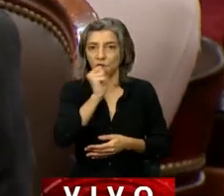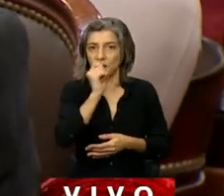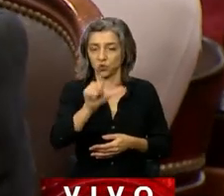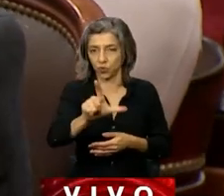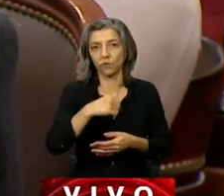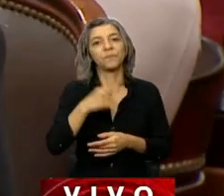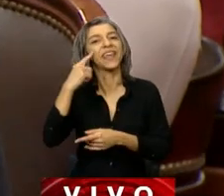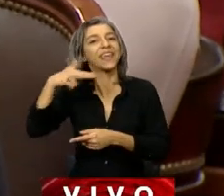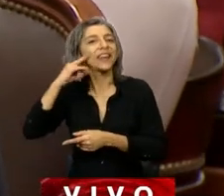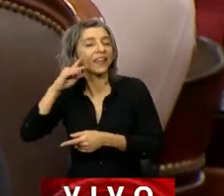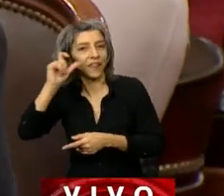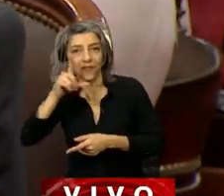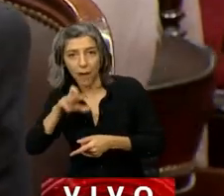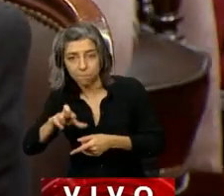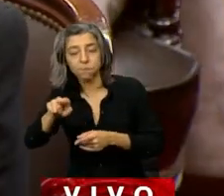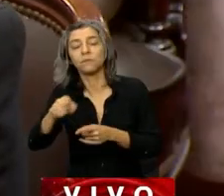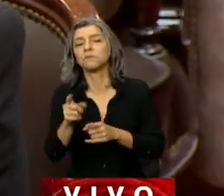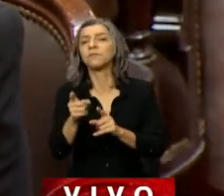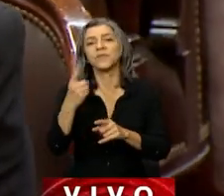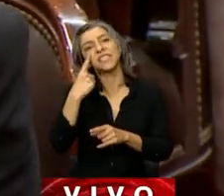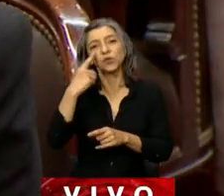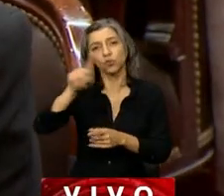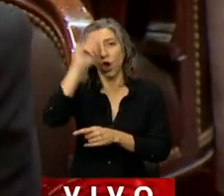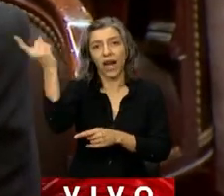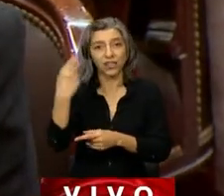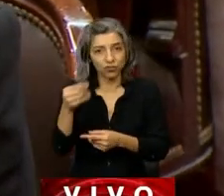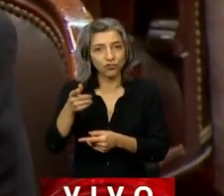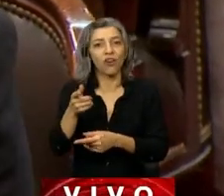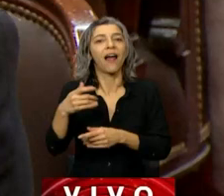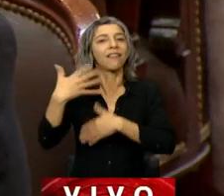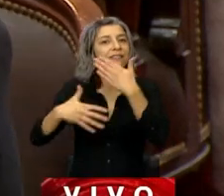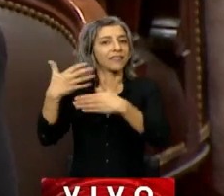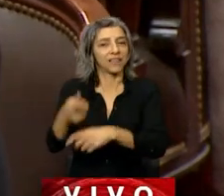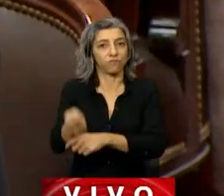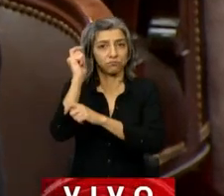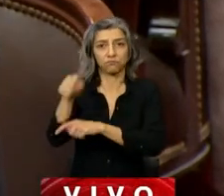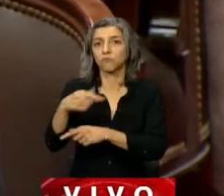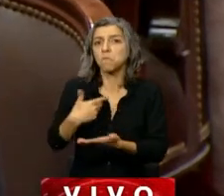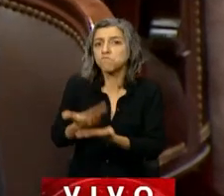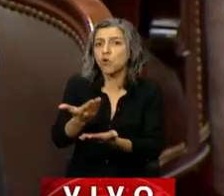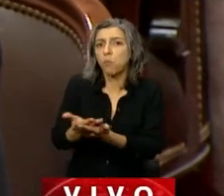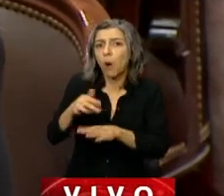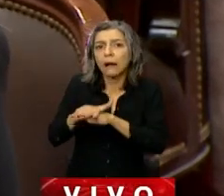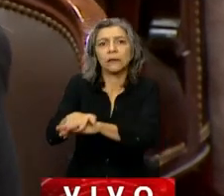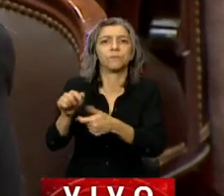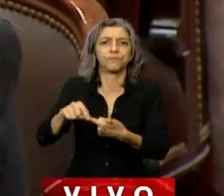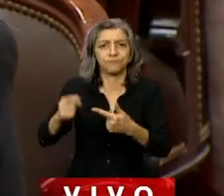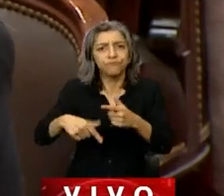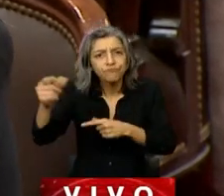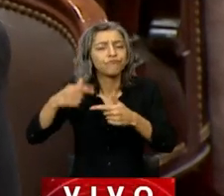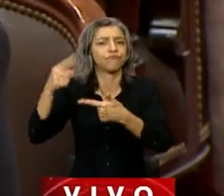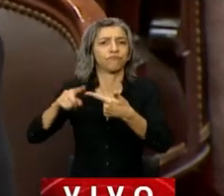2022. El Instituto Nacional de Investigación y Desarrollo Pesquero, INIDEP, no ha propuesto especies de peces, moluscos